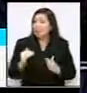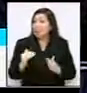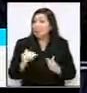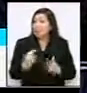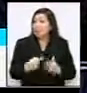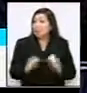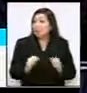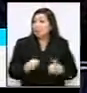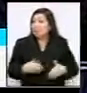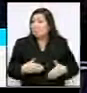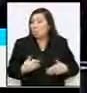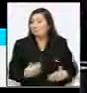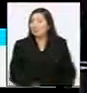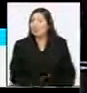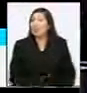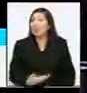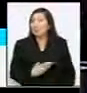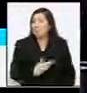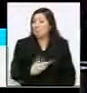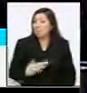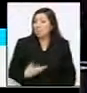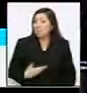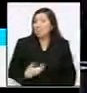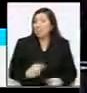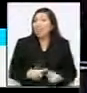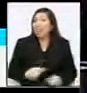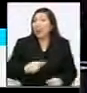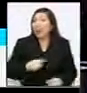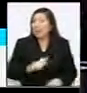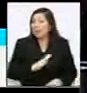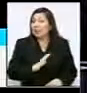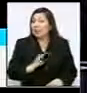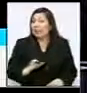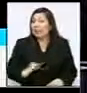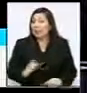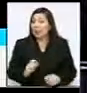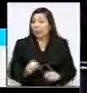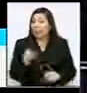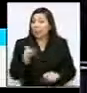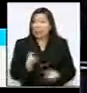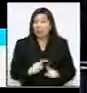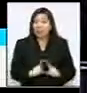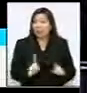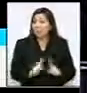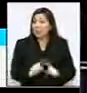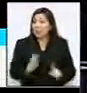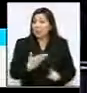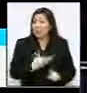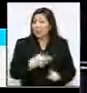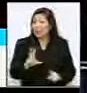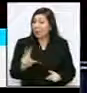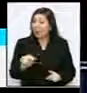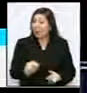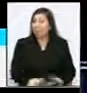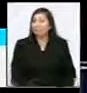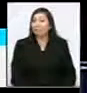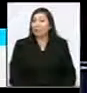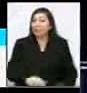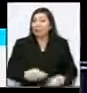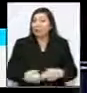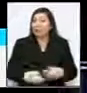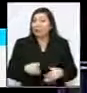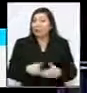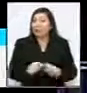que puede gobernar. El jefe de Estado, que es una persona diferente, que no gobierna, producía las